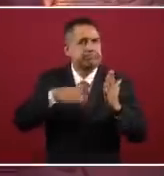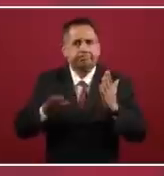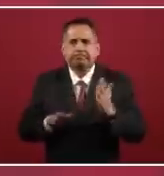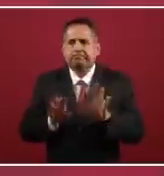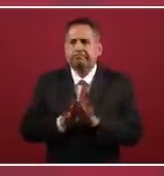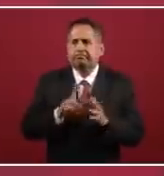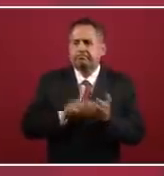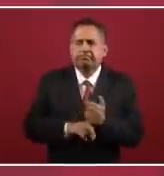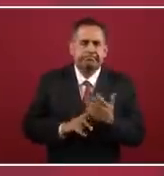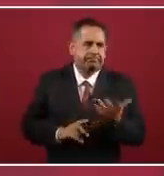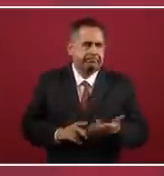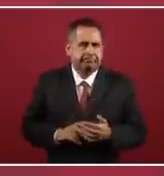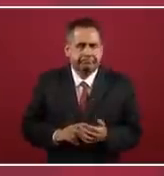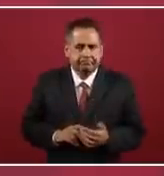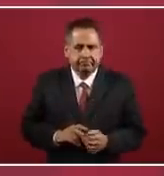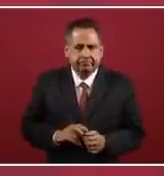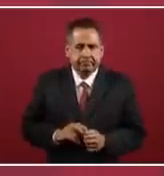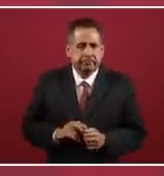para